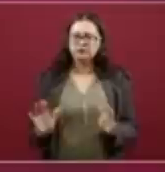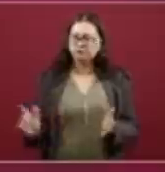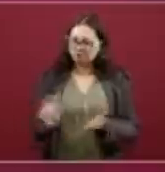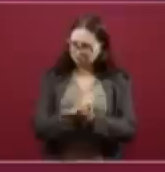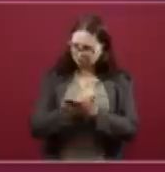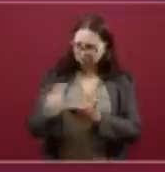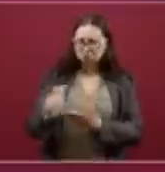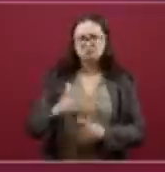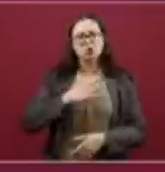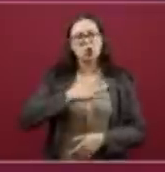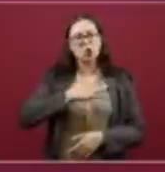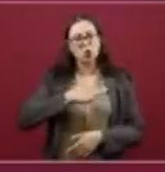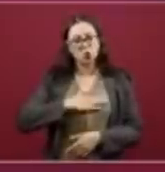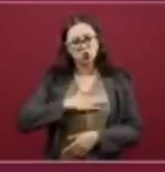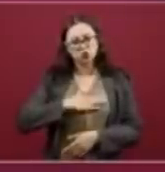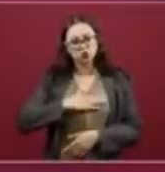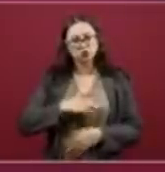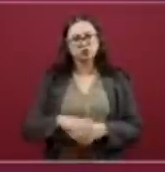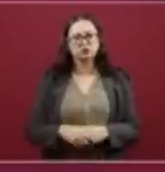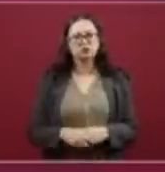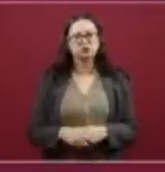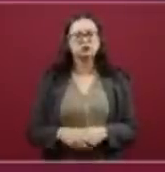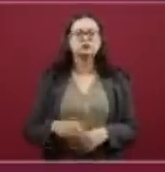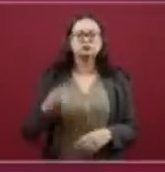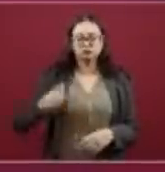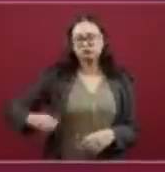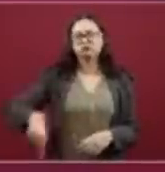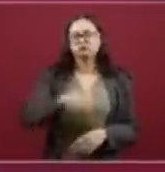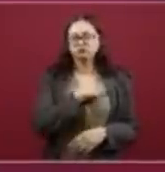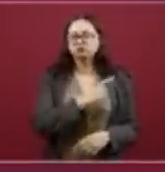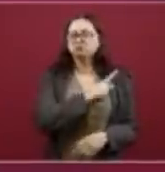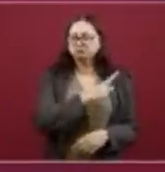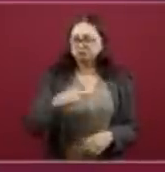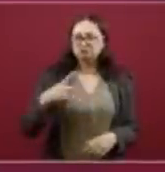salarios justos. Eso lo tenemos que hacer.